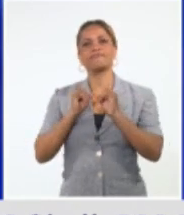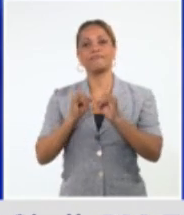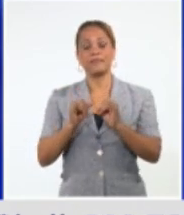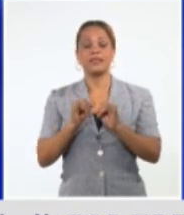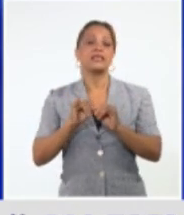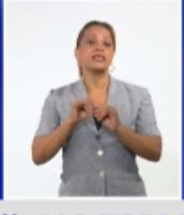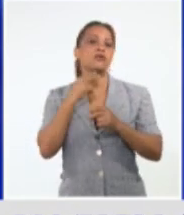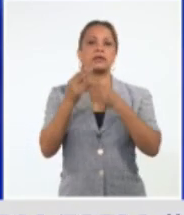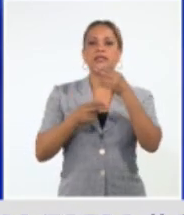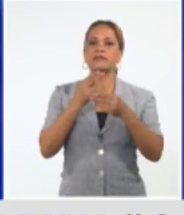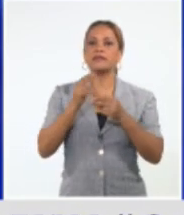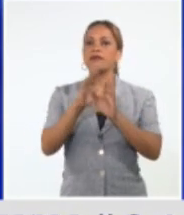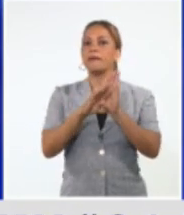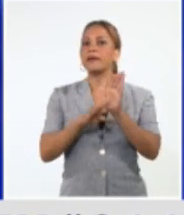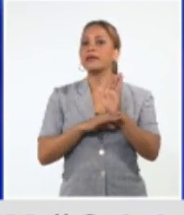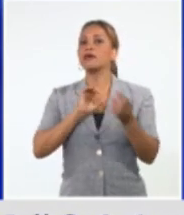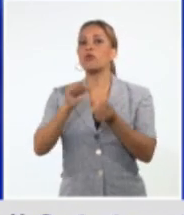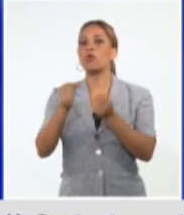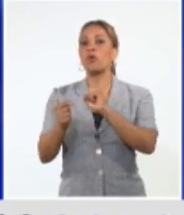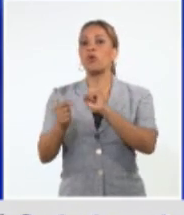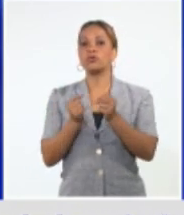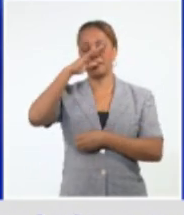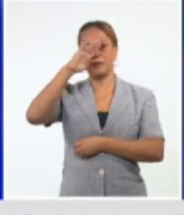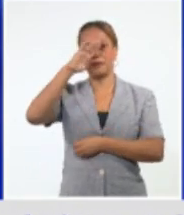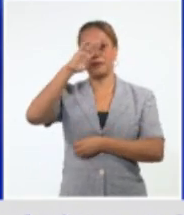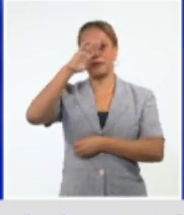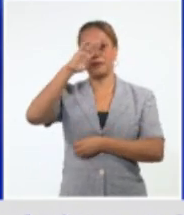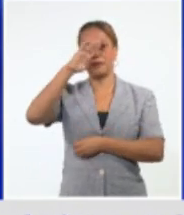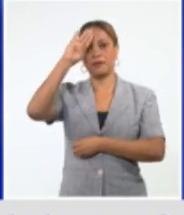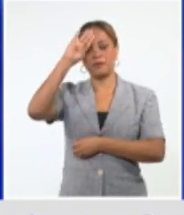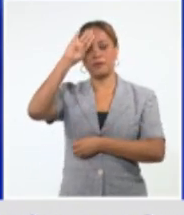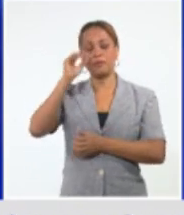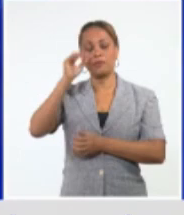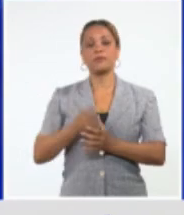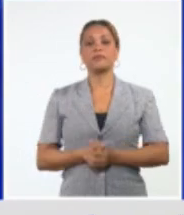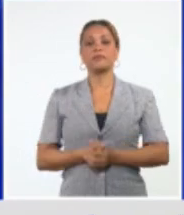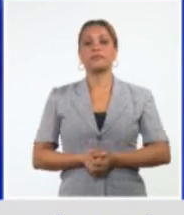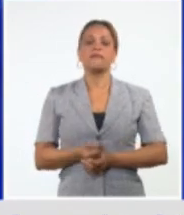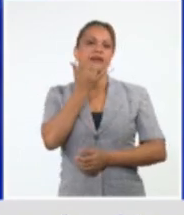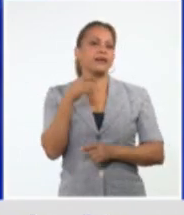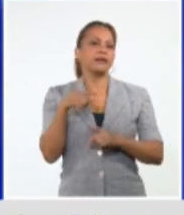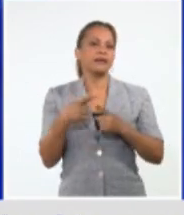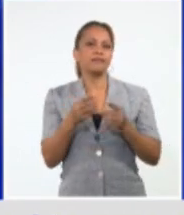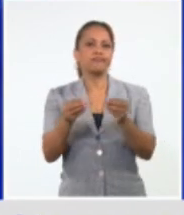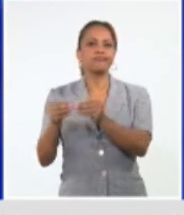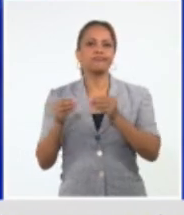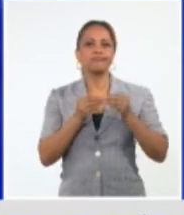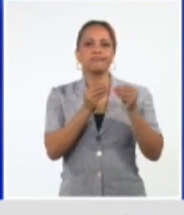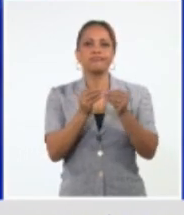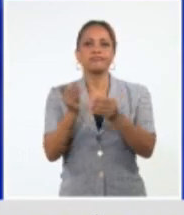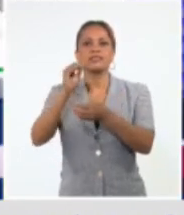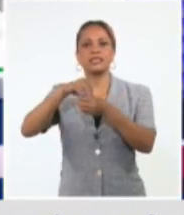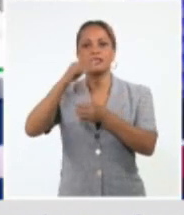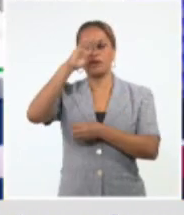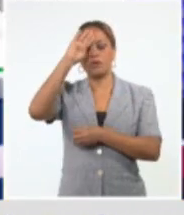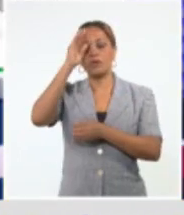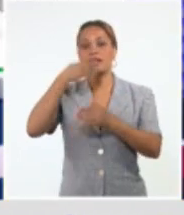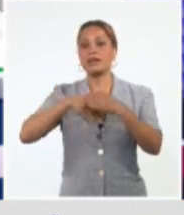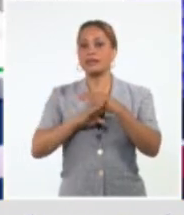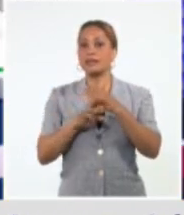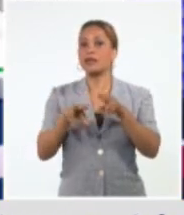sobre estas medidas de control sanitario internacional para evitar el contagio y, por supuesto, la entrada de la nueva